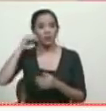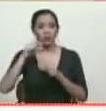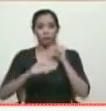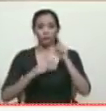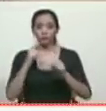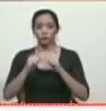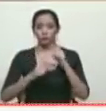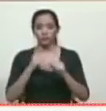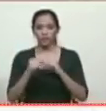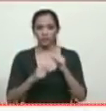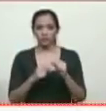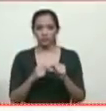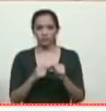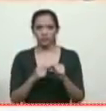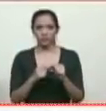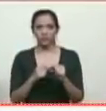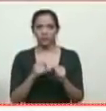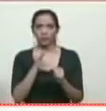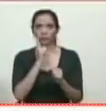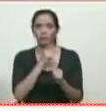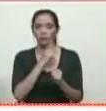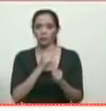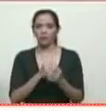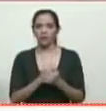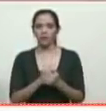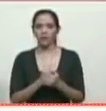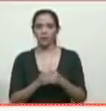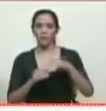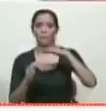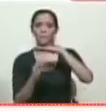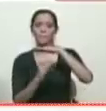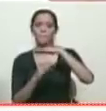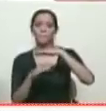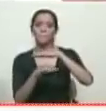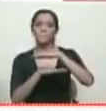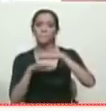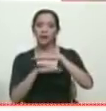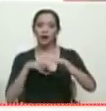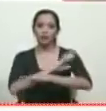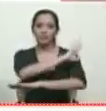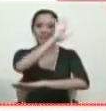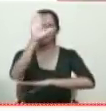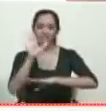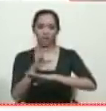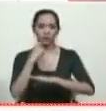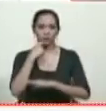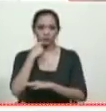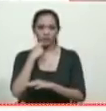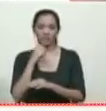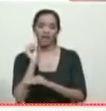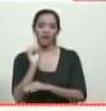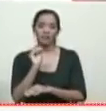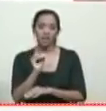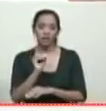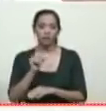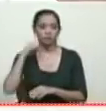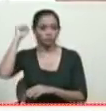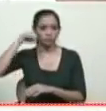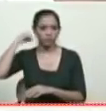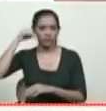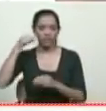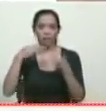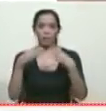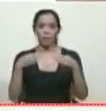de, esto se llama, la cuenta se llama Bajo el Cielo de Moscú, y está denunciando que un video que publicó en su